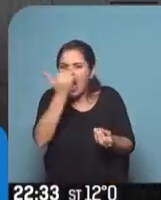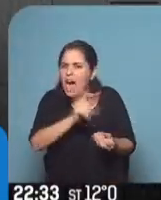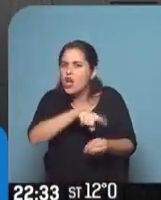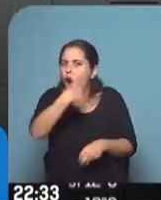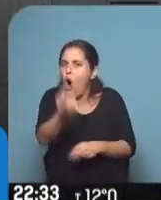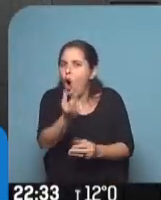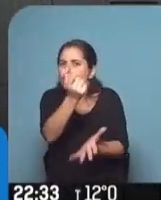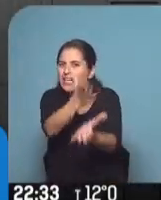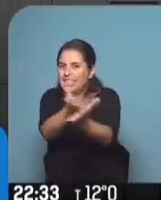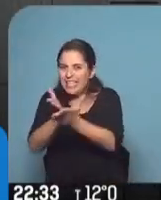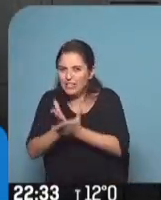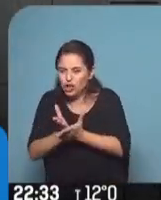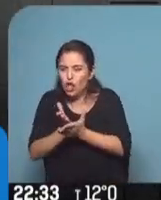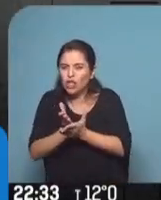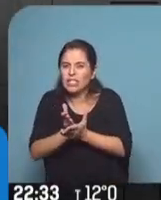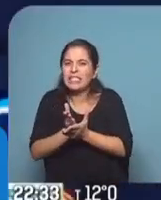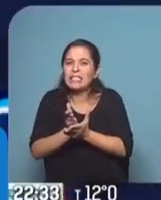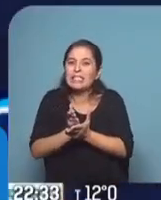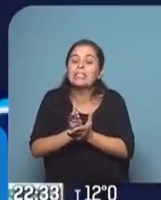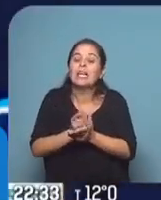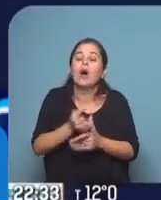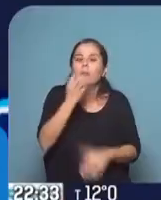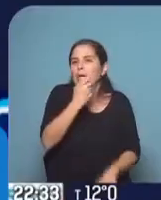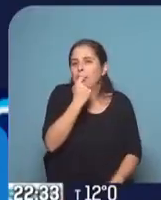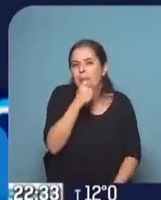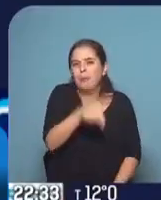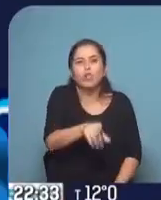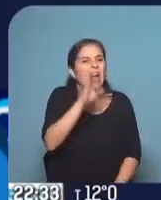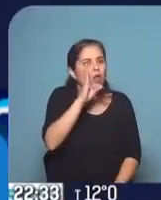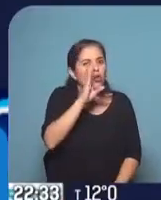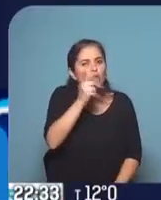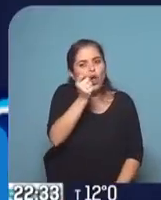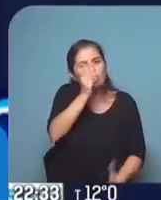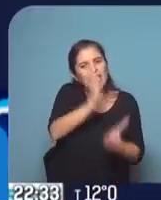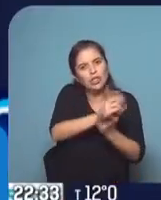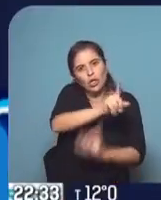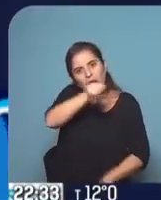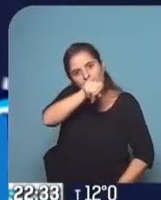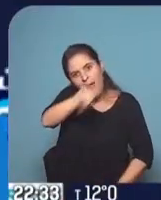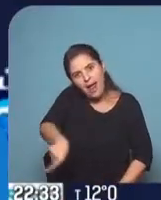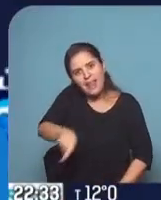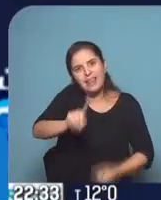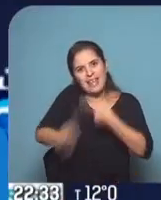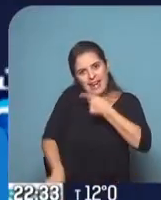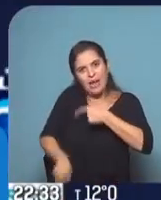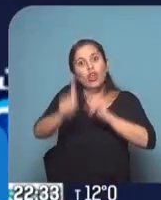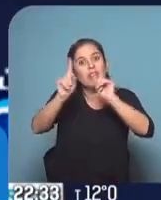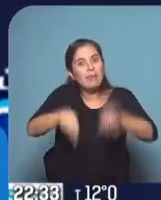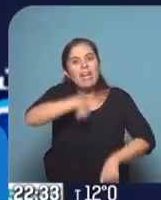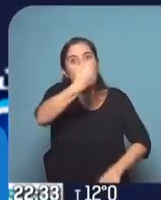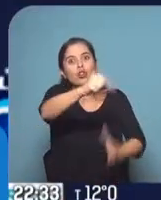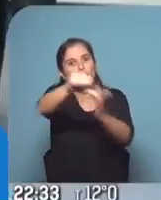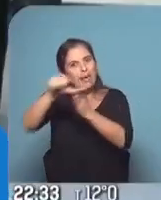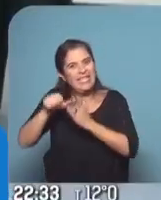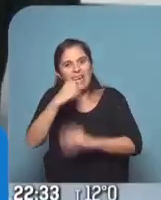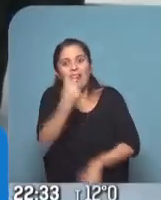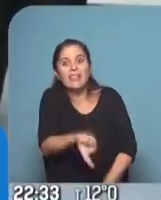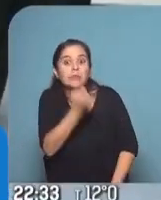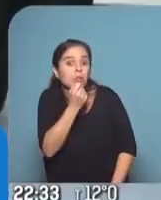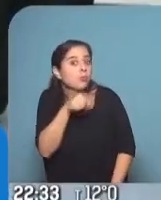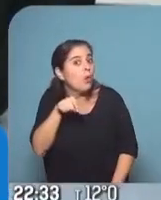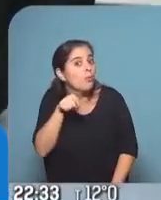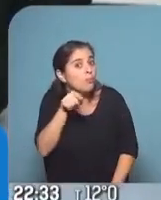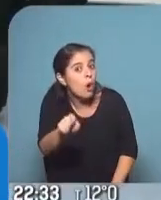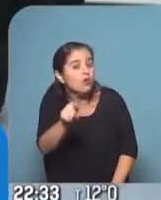es las sanciones casi extensivo de Estados Unidos a los otros países que le compran petróleo a Irán, pues no hay una buena